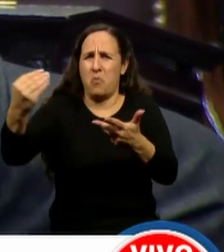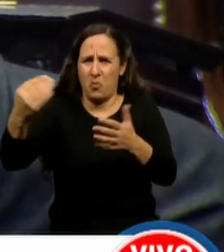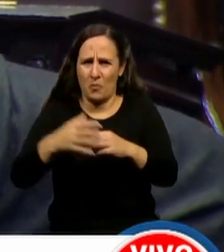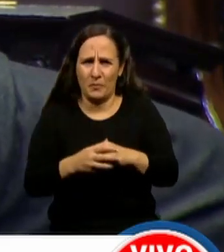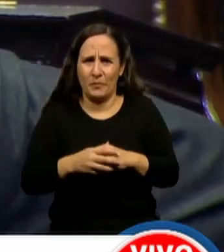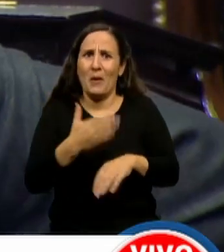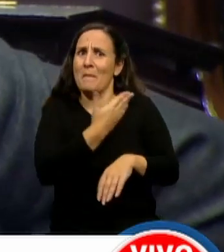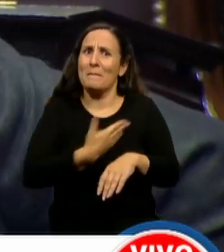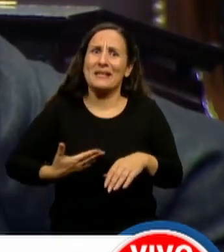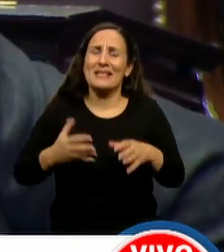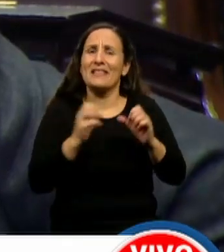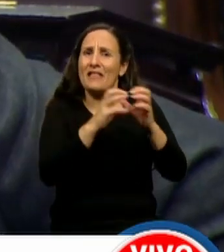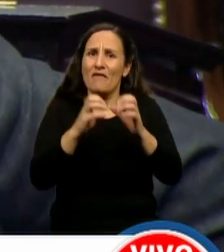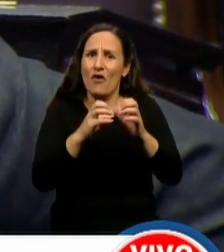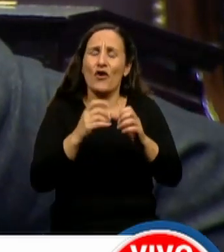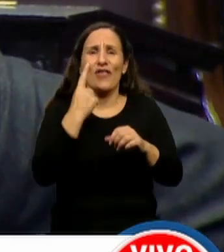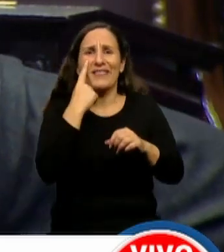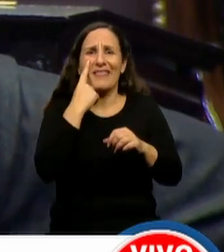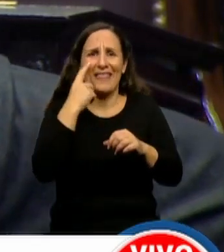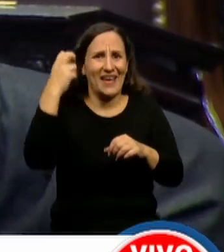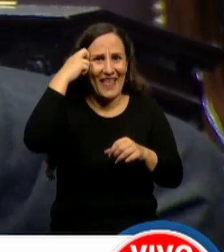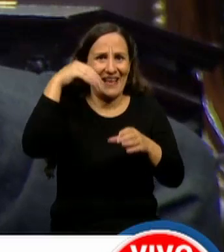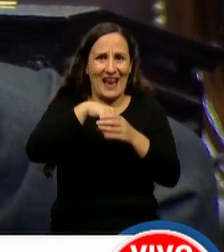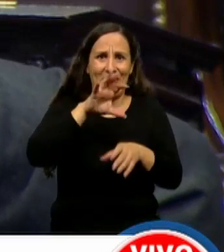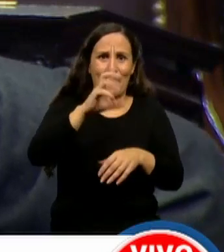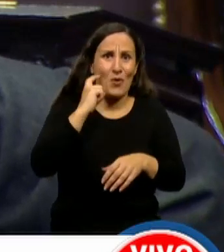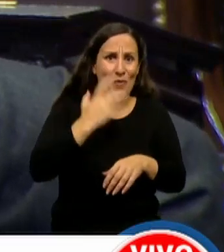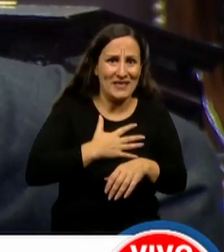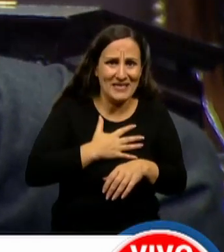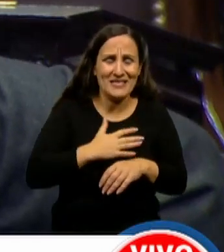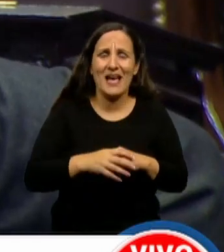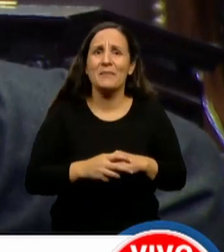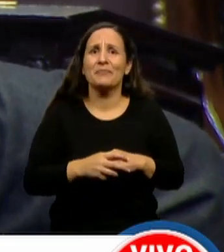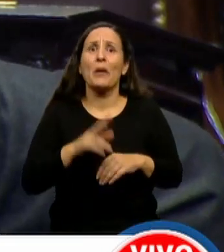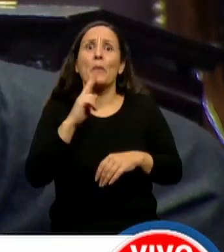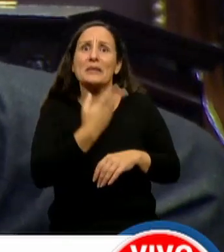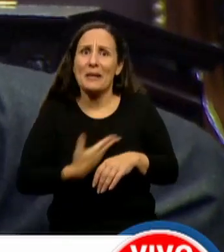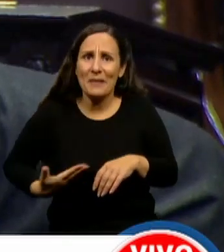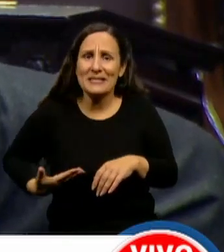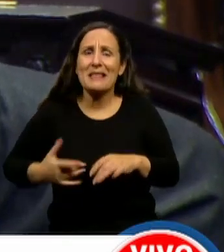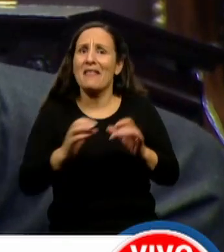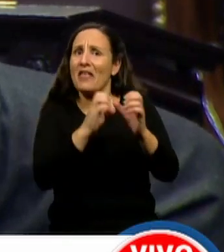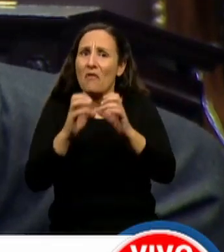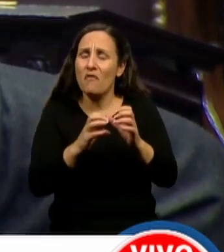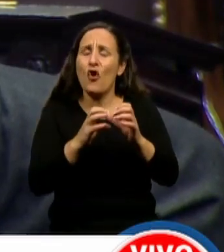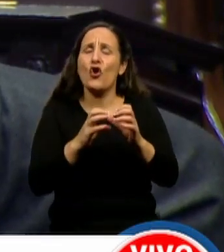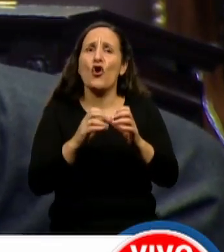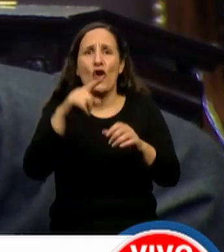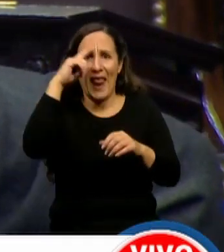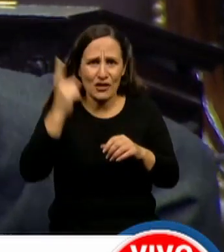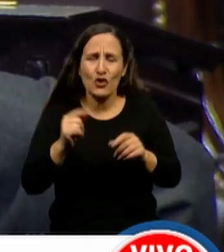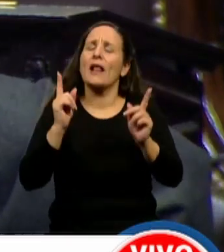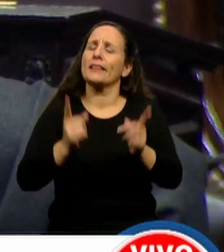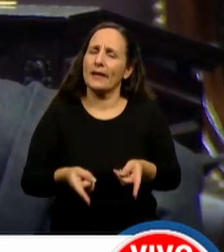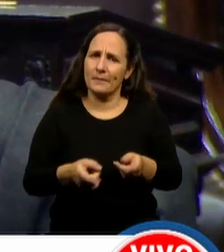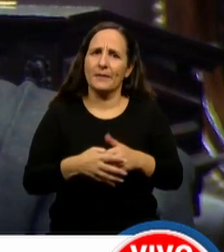fue presidente del Foro de Intendentes Radicales de mi provincia y fue vicepresidente del Foro Nacional